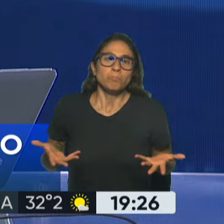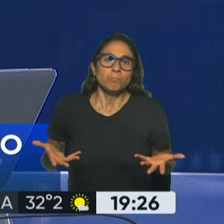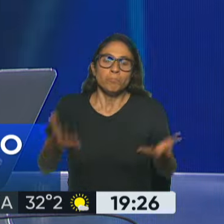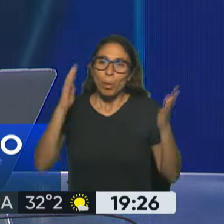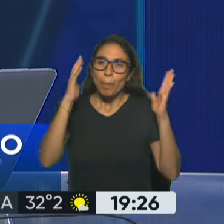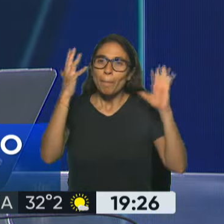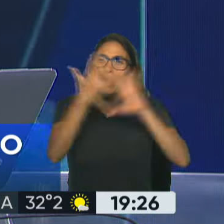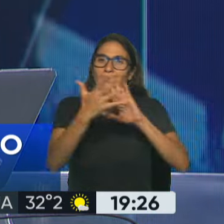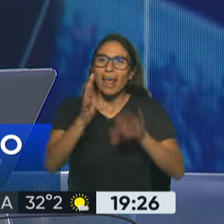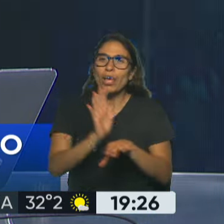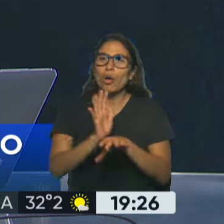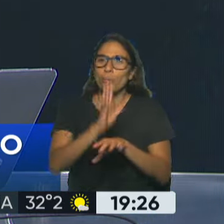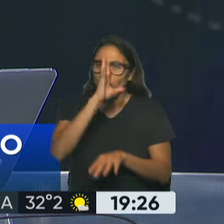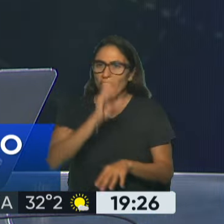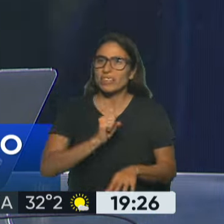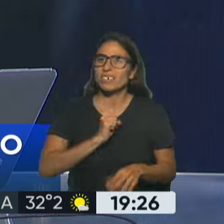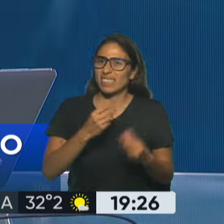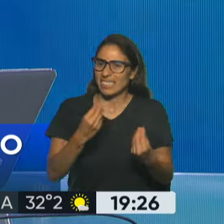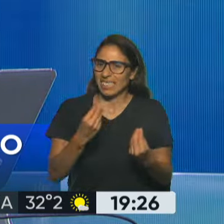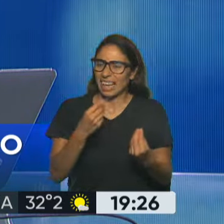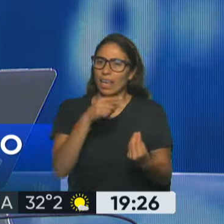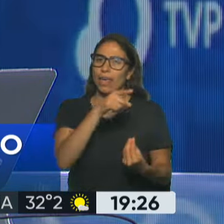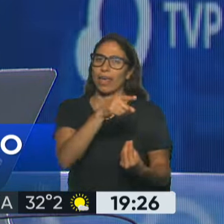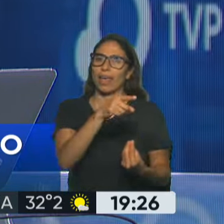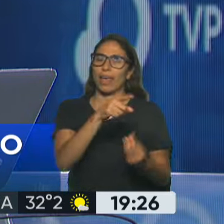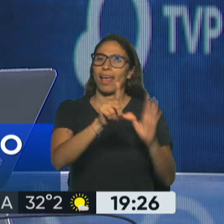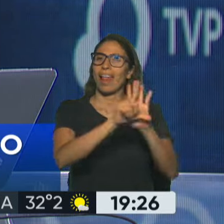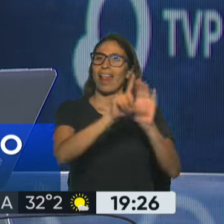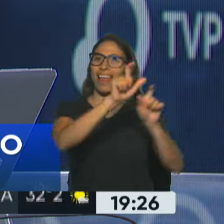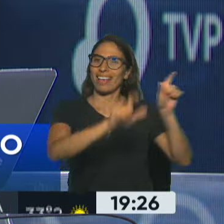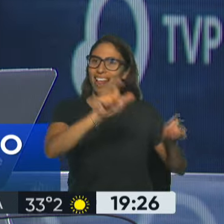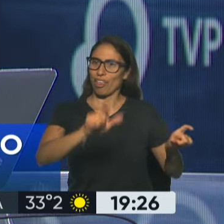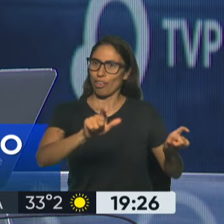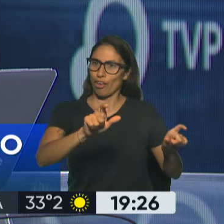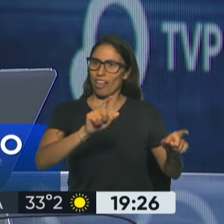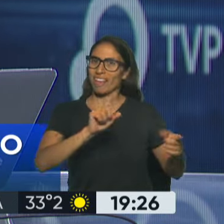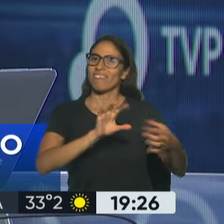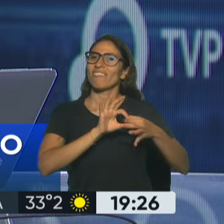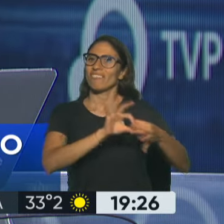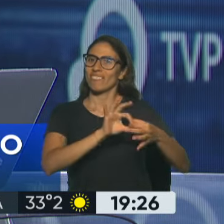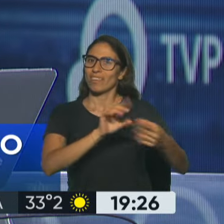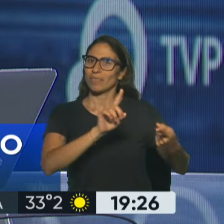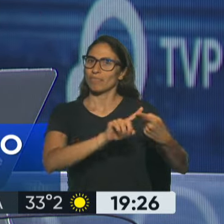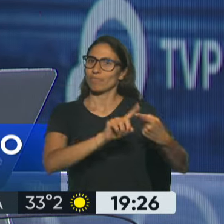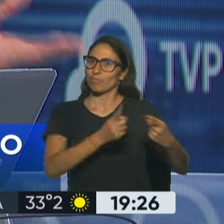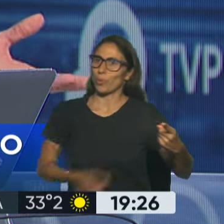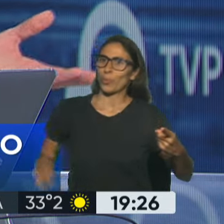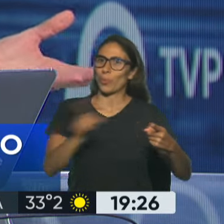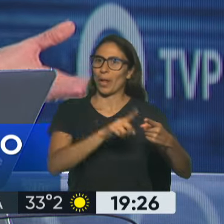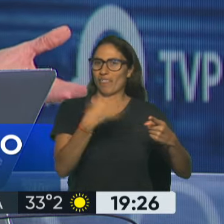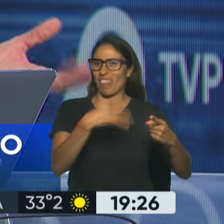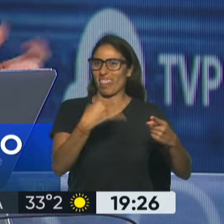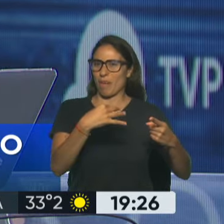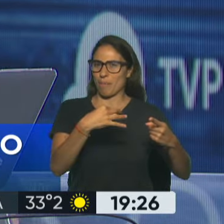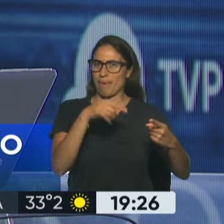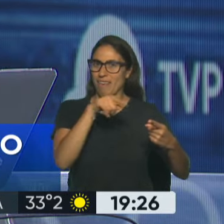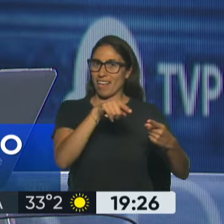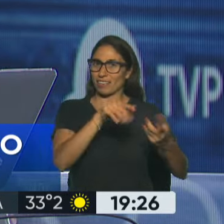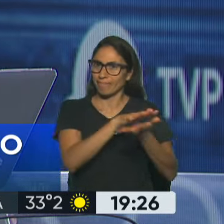reconstruir El vínculo con los legisladores porque va a necesitar al congreso Por más que él diga que puede gobernar por decreto como lo dijo en una